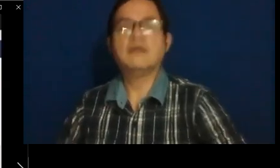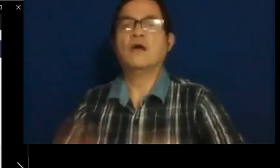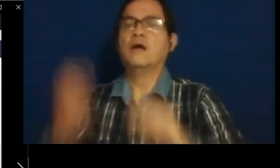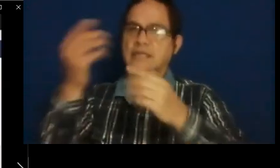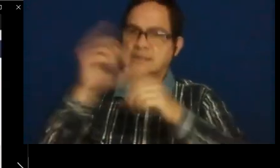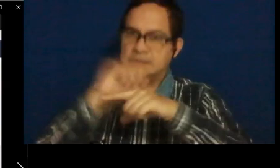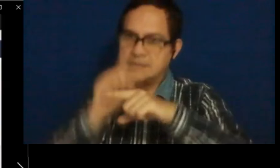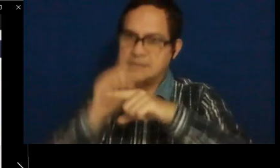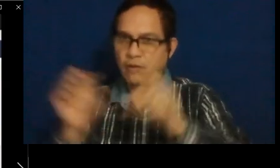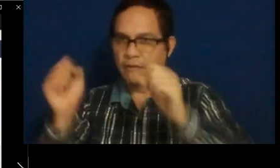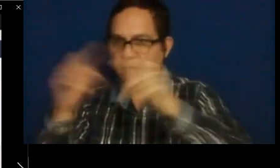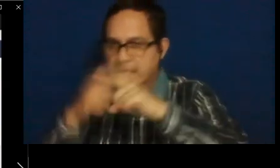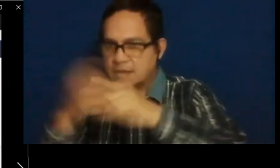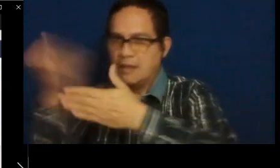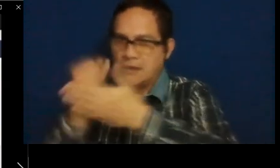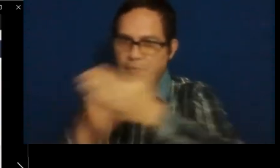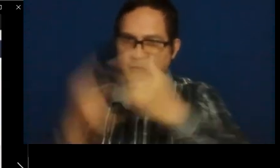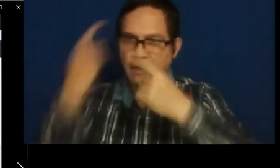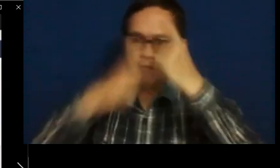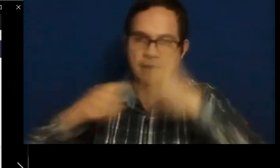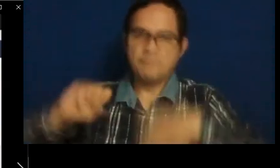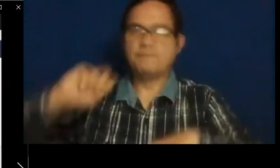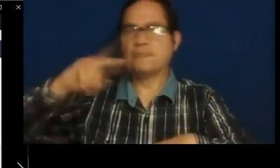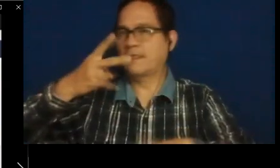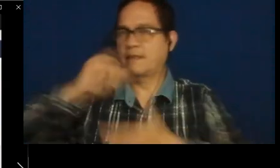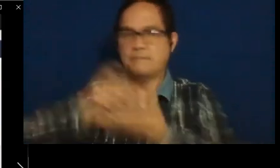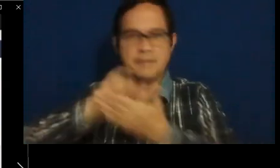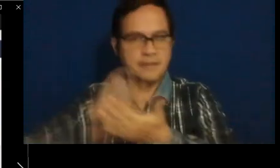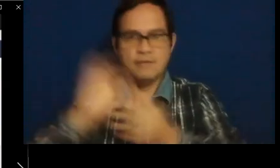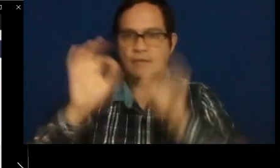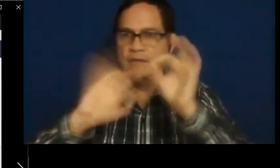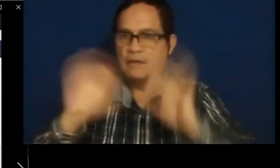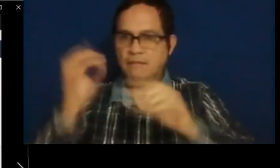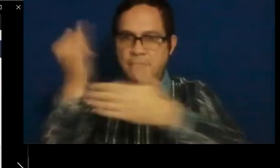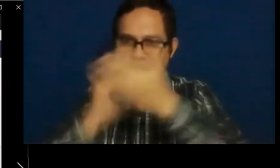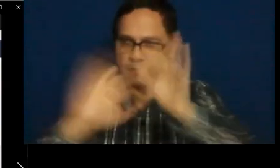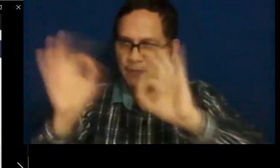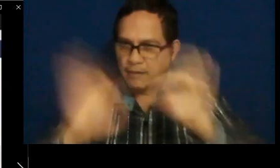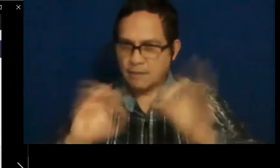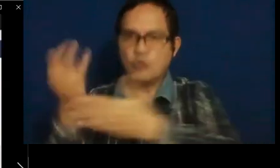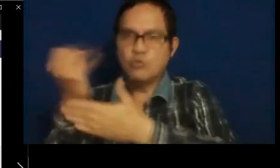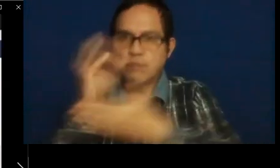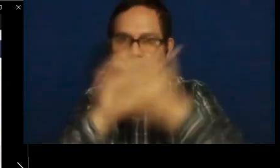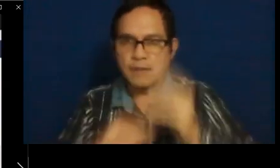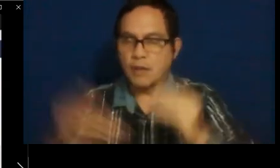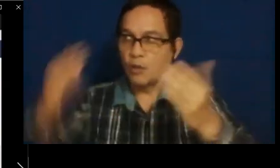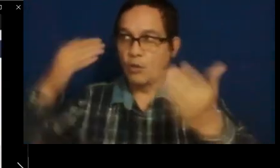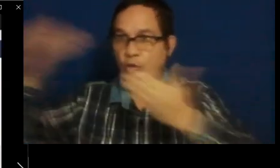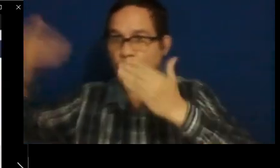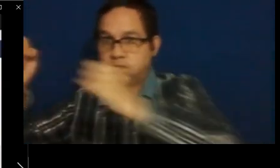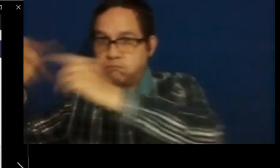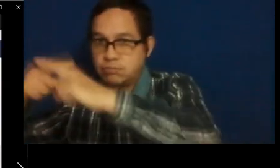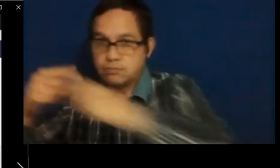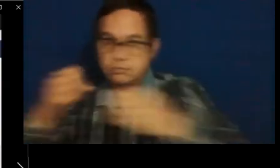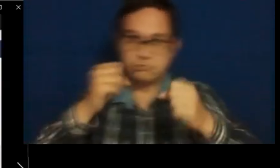gráfica, obtener la ecuación y hacer el análisis. Actividad 2 lo mismo, hacer la gráfica, obtener los datos, luego comparar los resultados entre la actividad